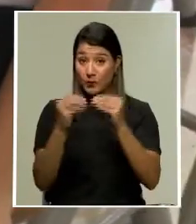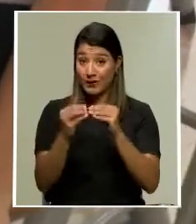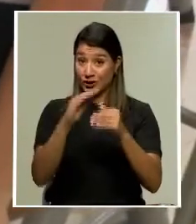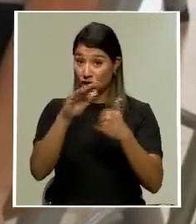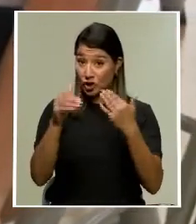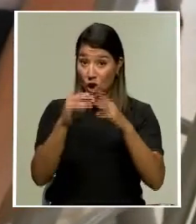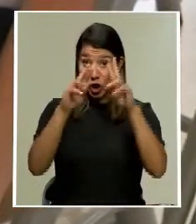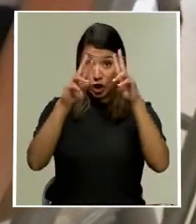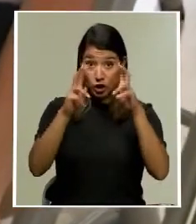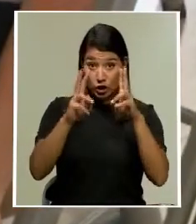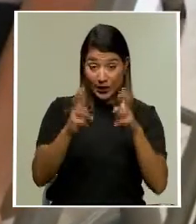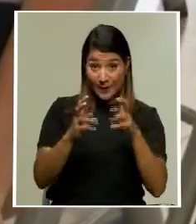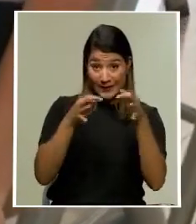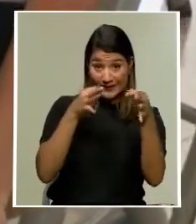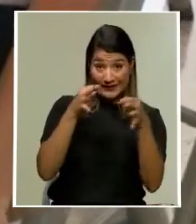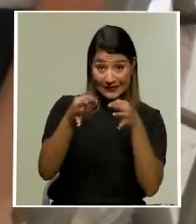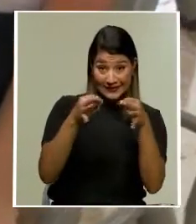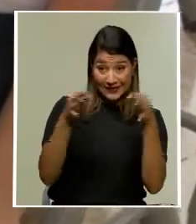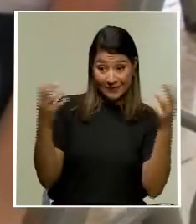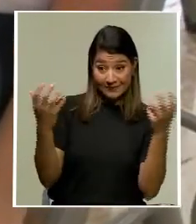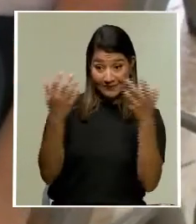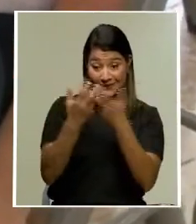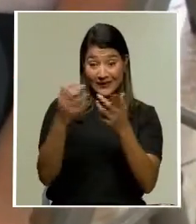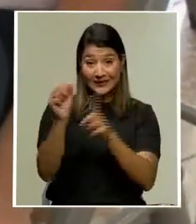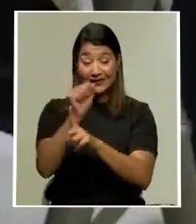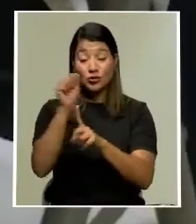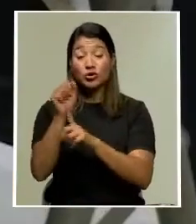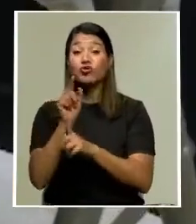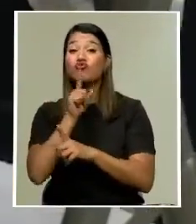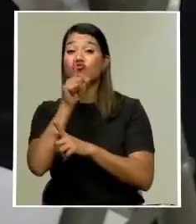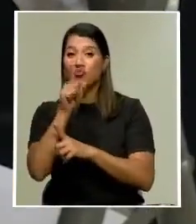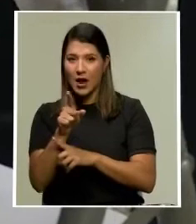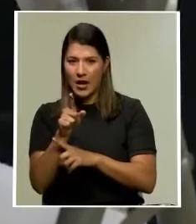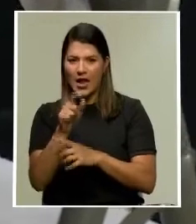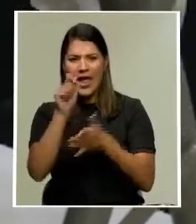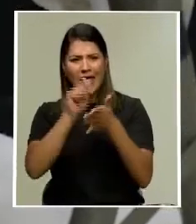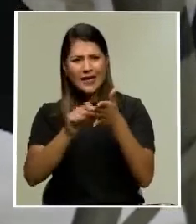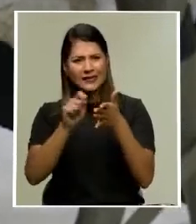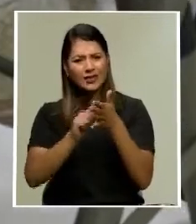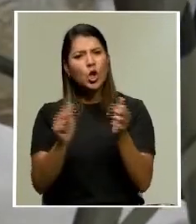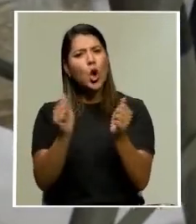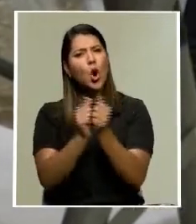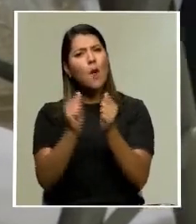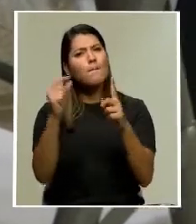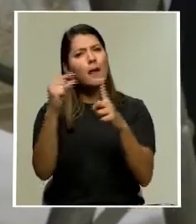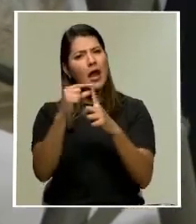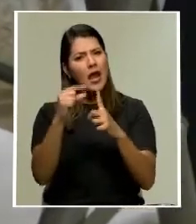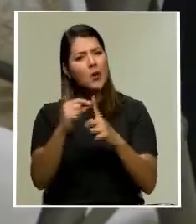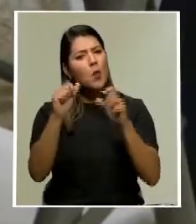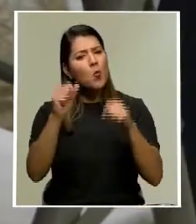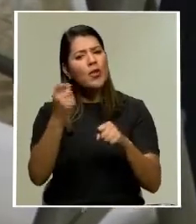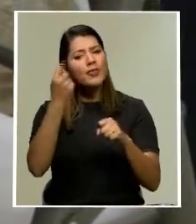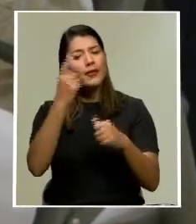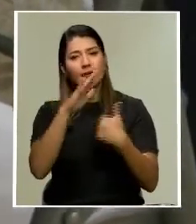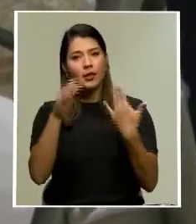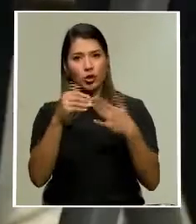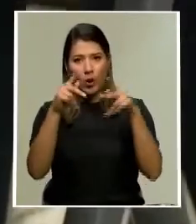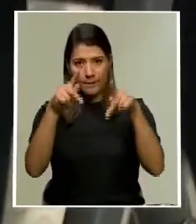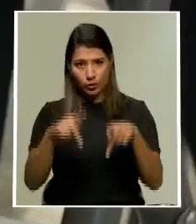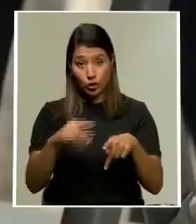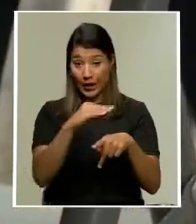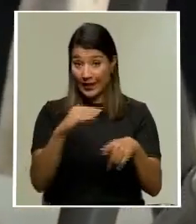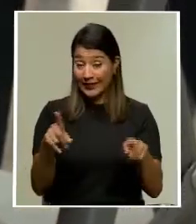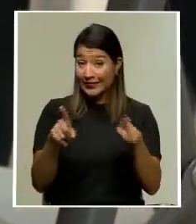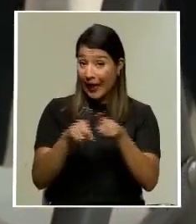están contextualizados en la realidad, redactados con un lenguaje que puede ser comprendido por todo tipo de público. Además,